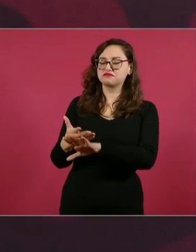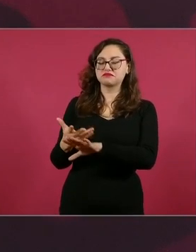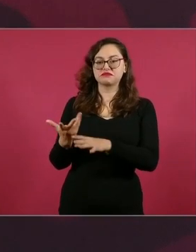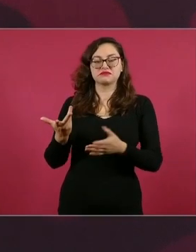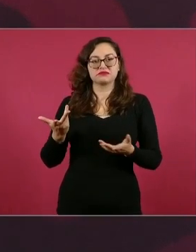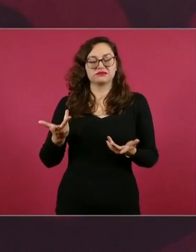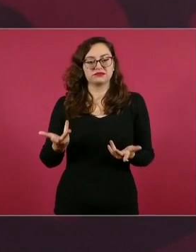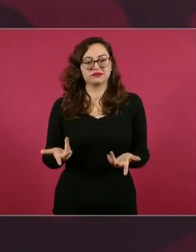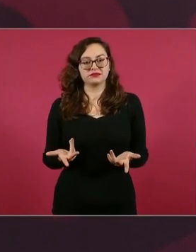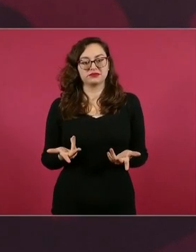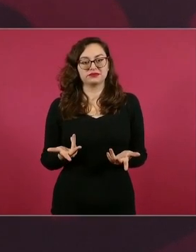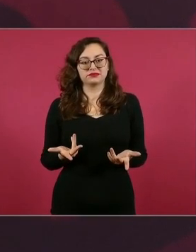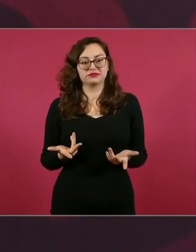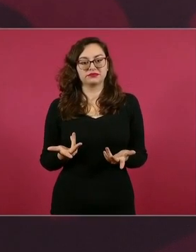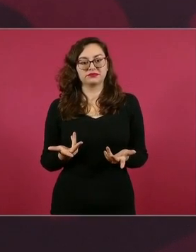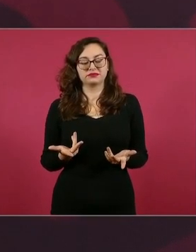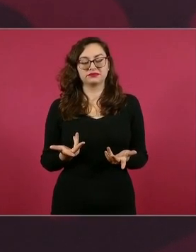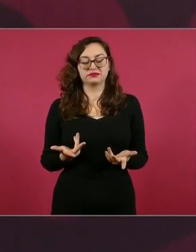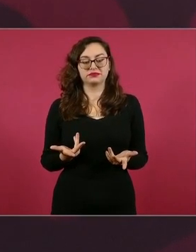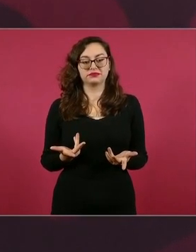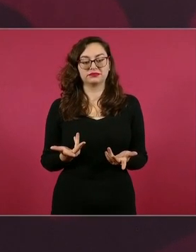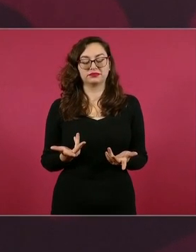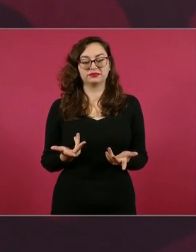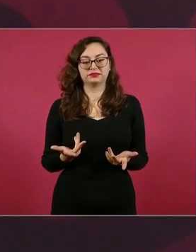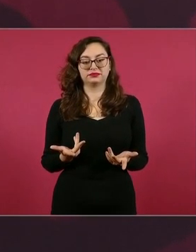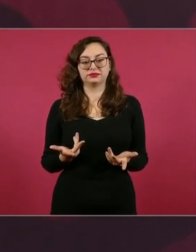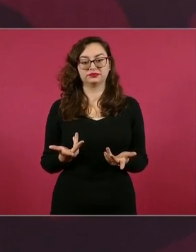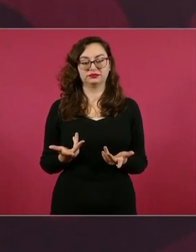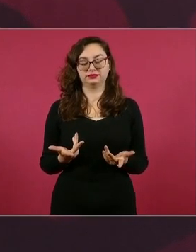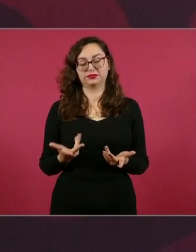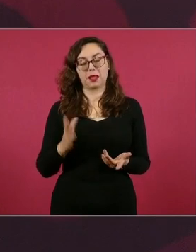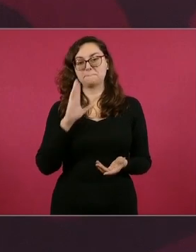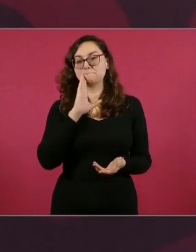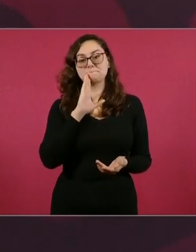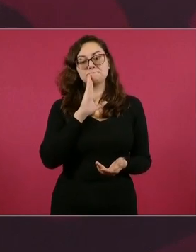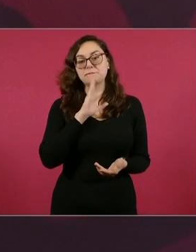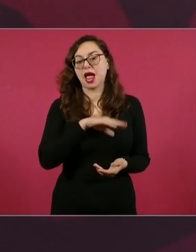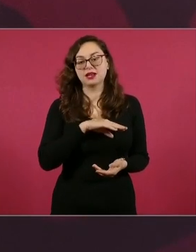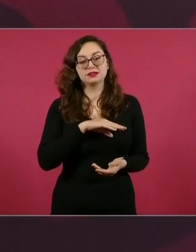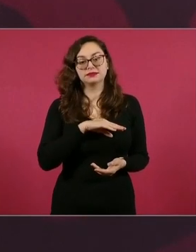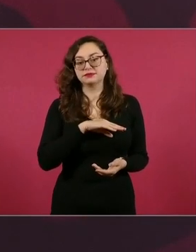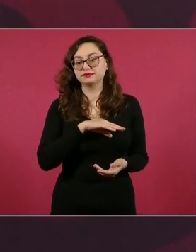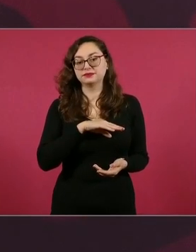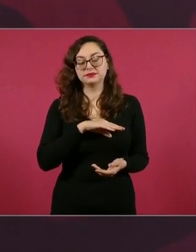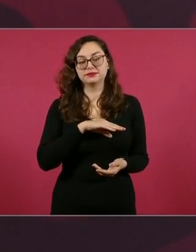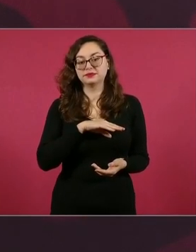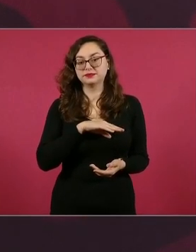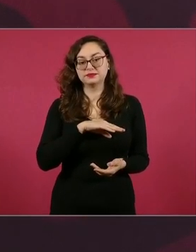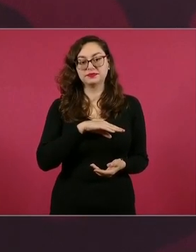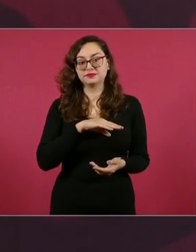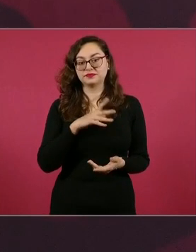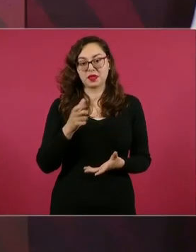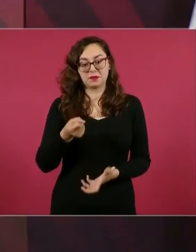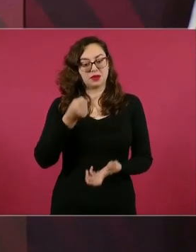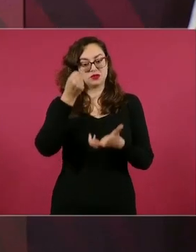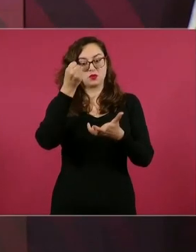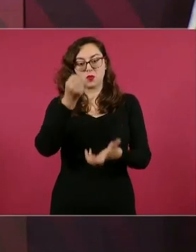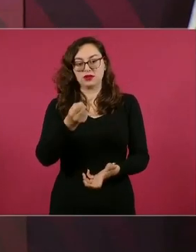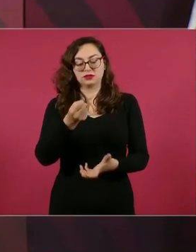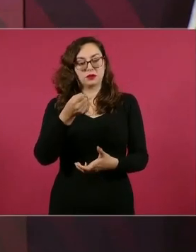está dando un uso indebido al